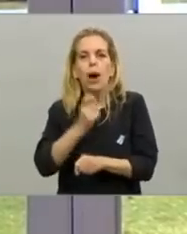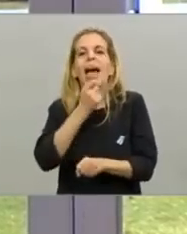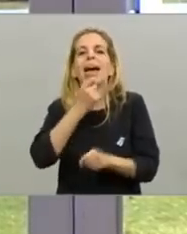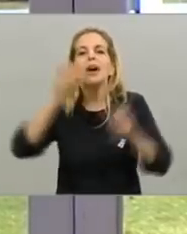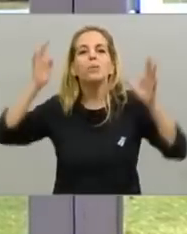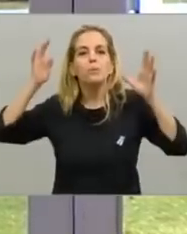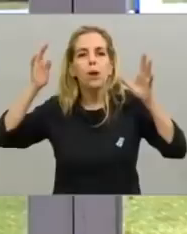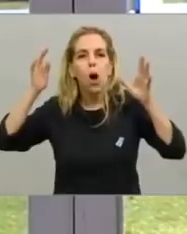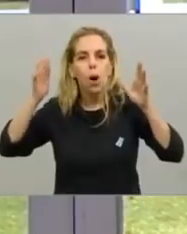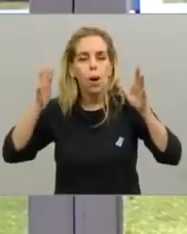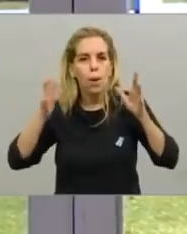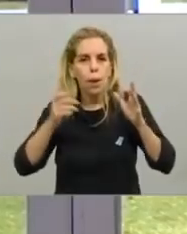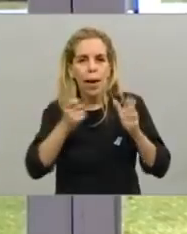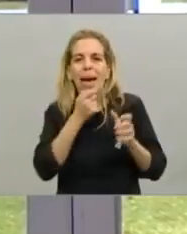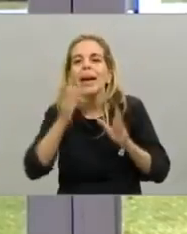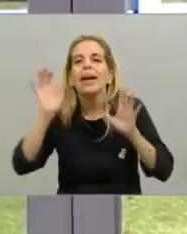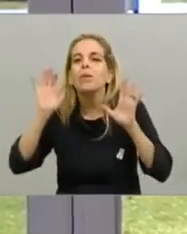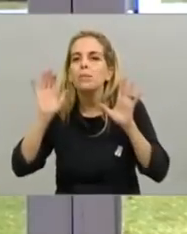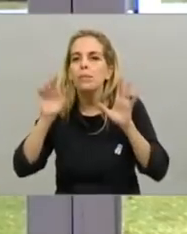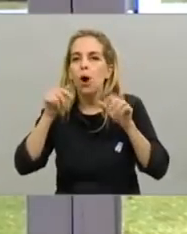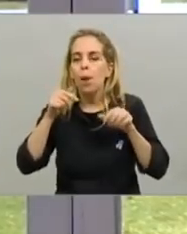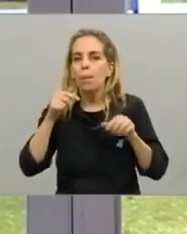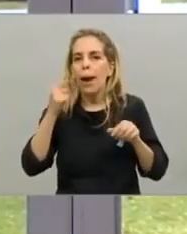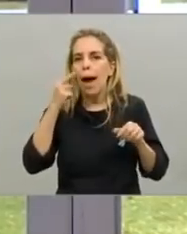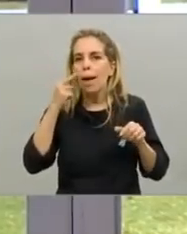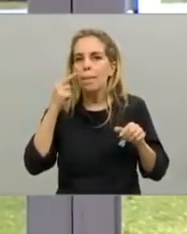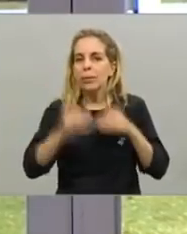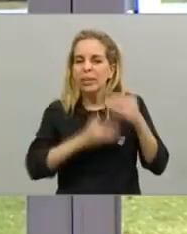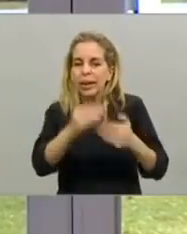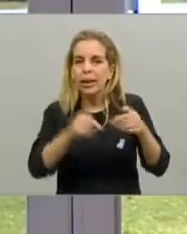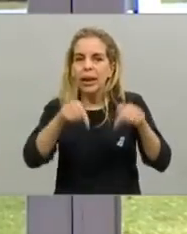nuestro faro en la noche que vivimos.